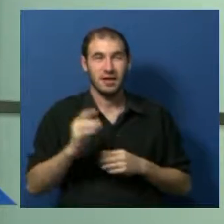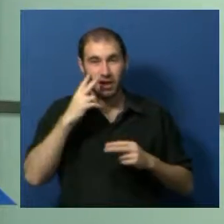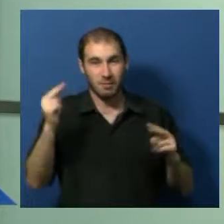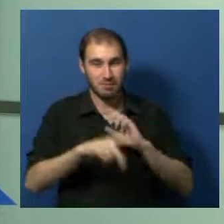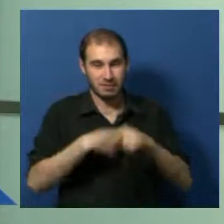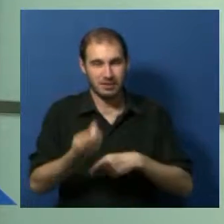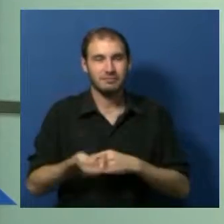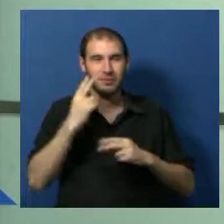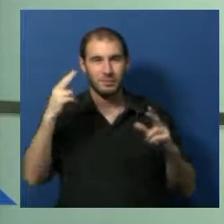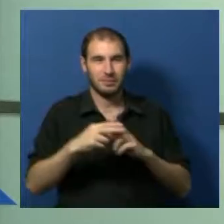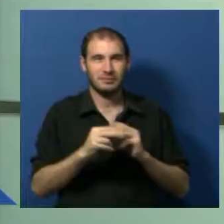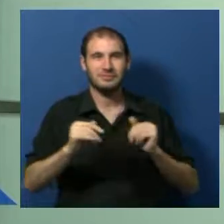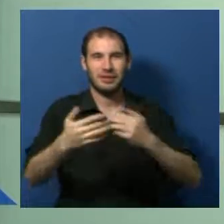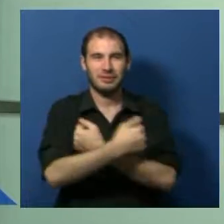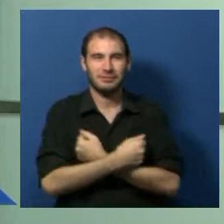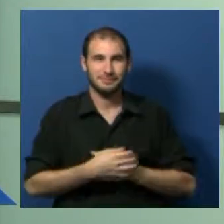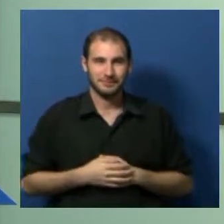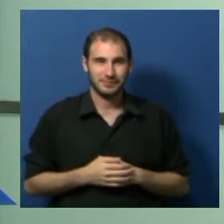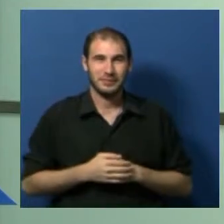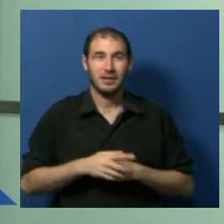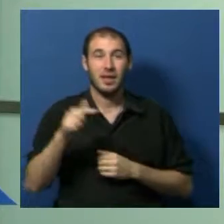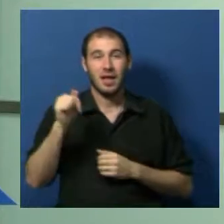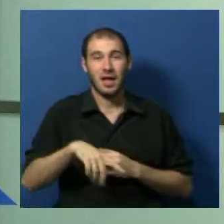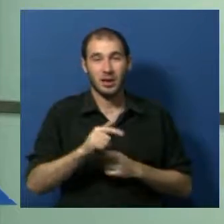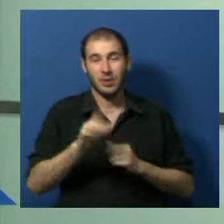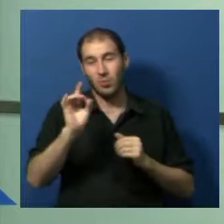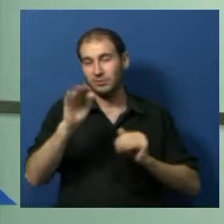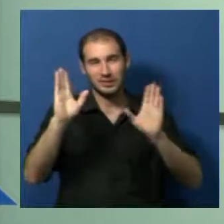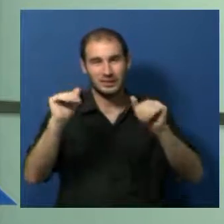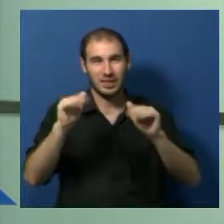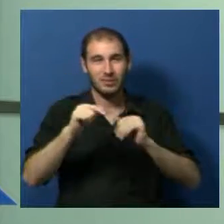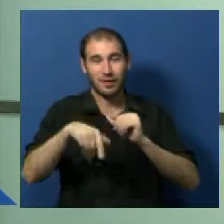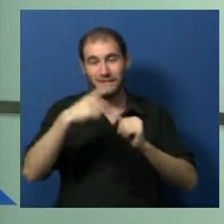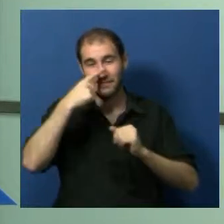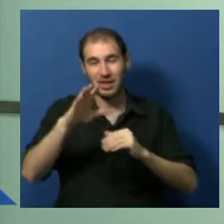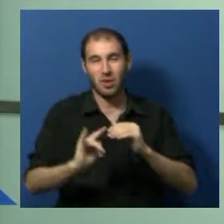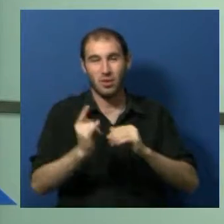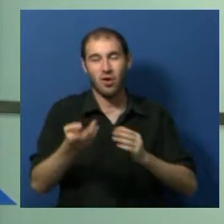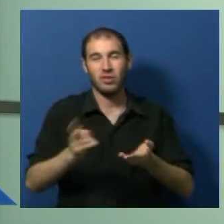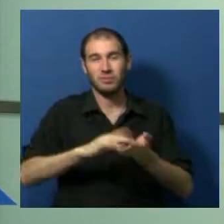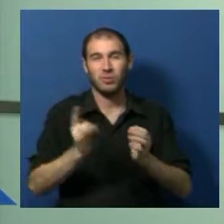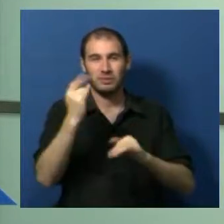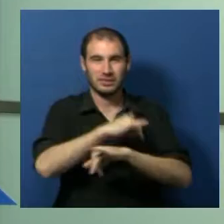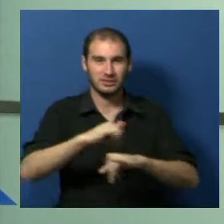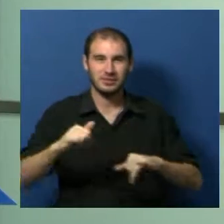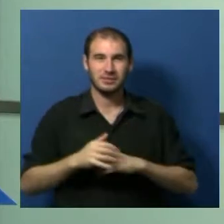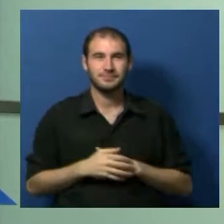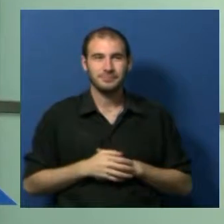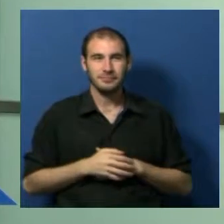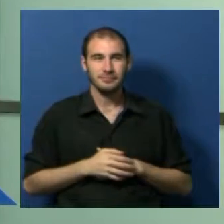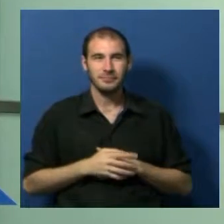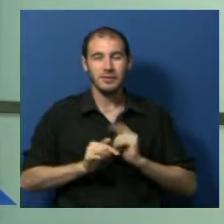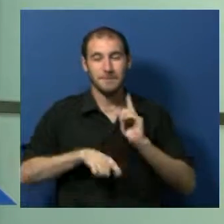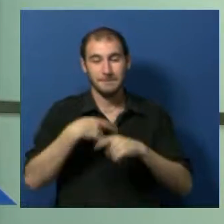mañana. Nos vemos mañana, hasta luego. Un abrazo grande. Nosotros nos despedimos, llegamos al final de una nueva edición de Unidiversidad